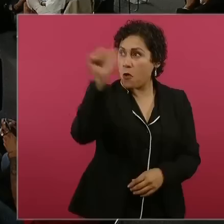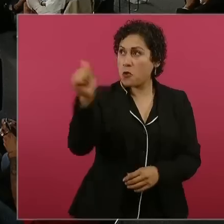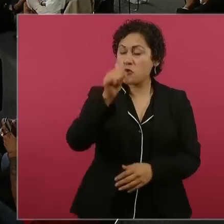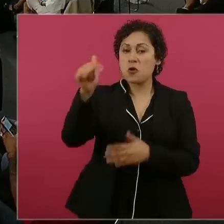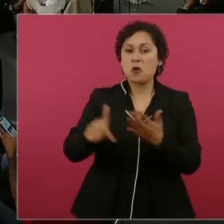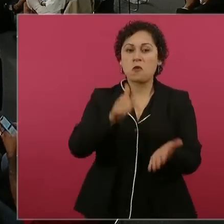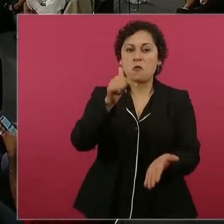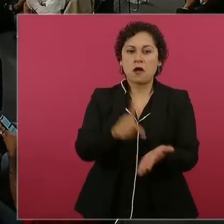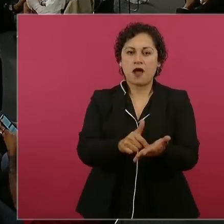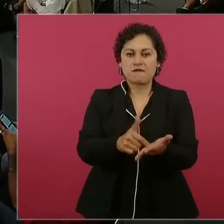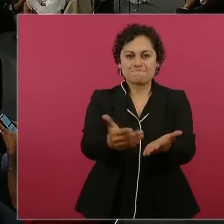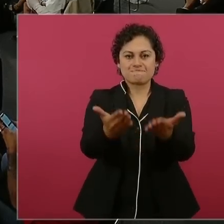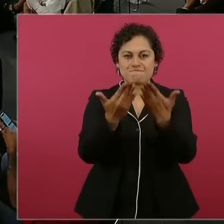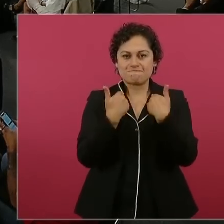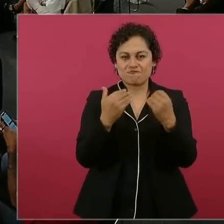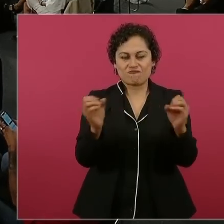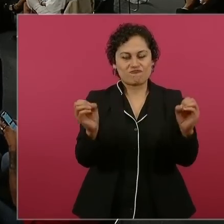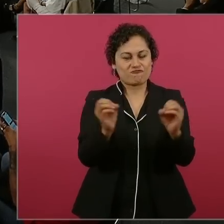no.